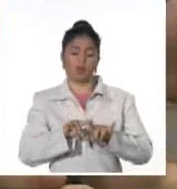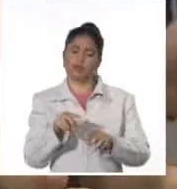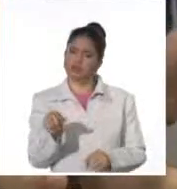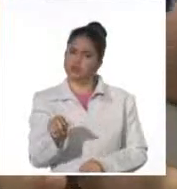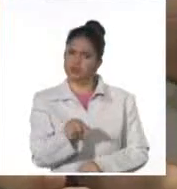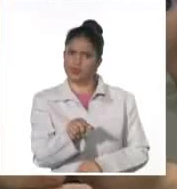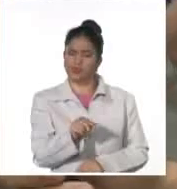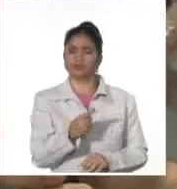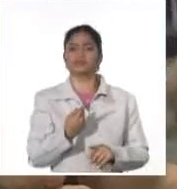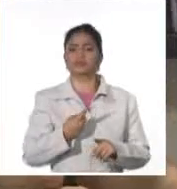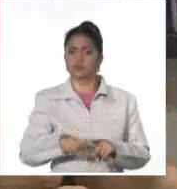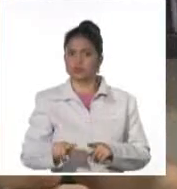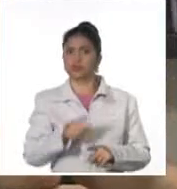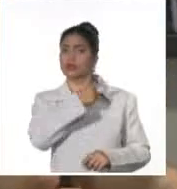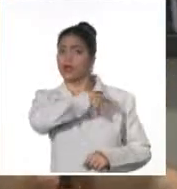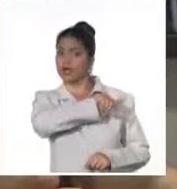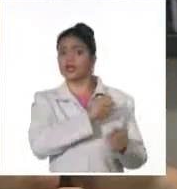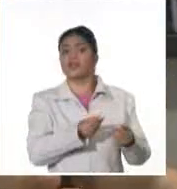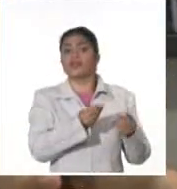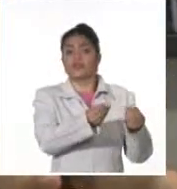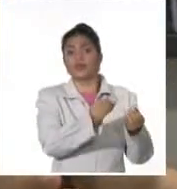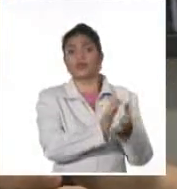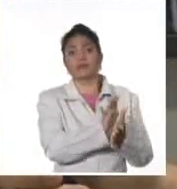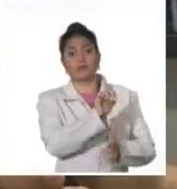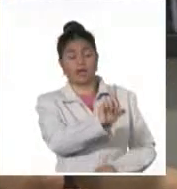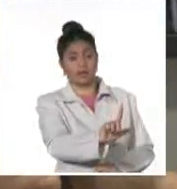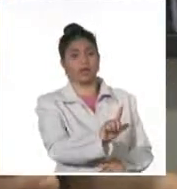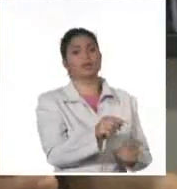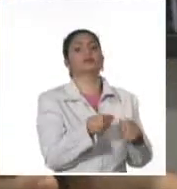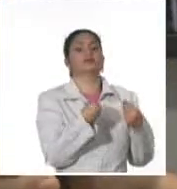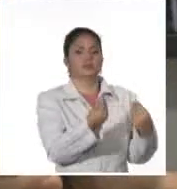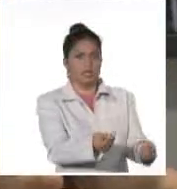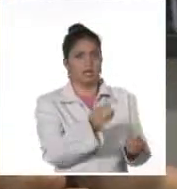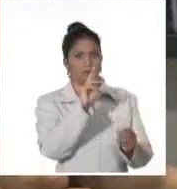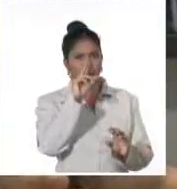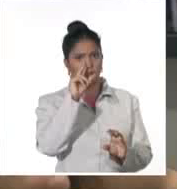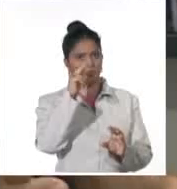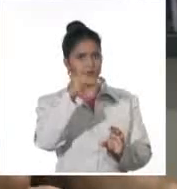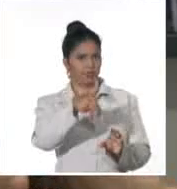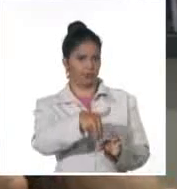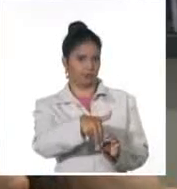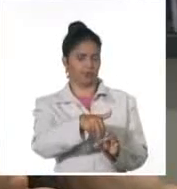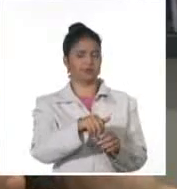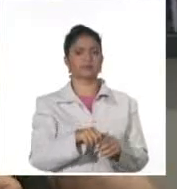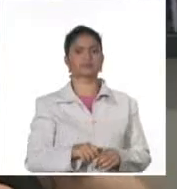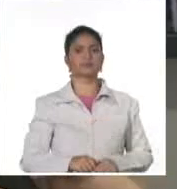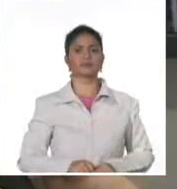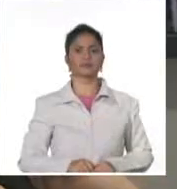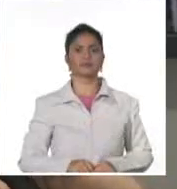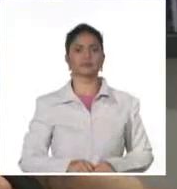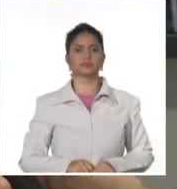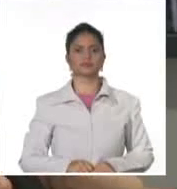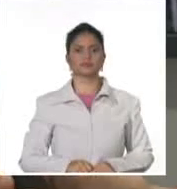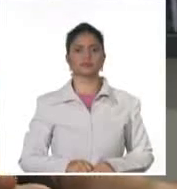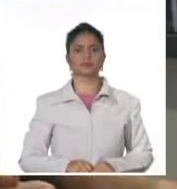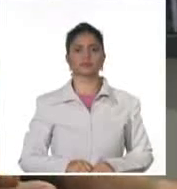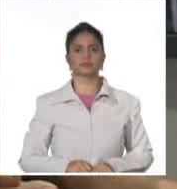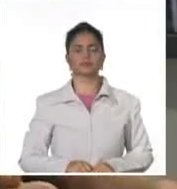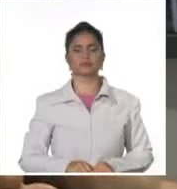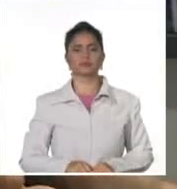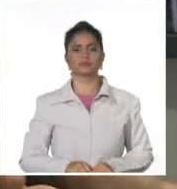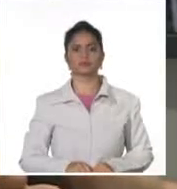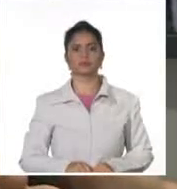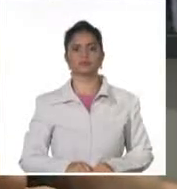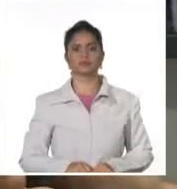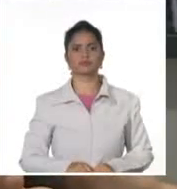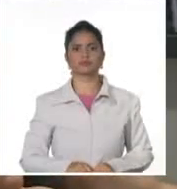momentos. Ayer llegó combustible a Mariel y se pudo empatar el combustible en la central flotante y el emplazamiento de Mariel. Y bueno, esas son